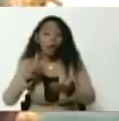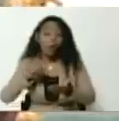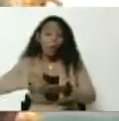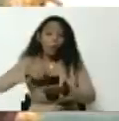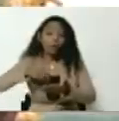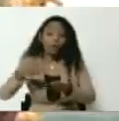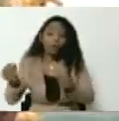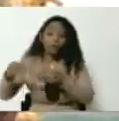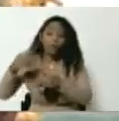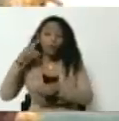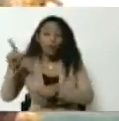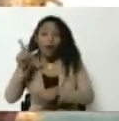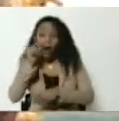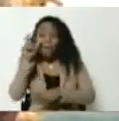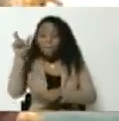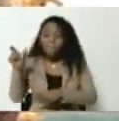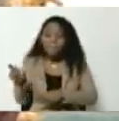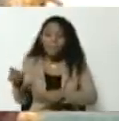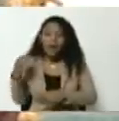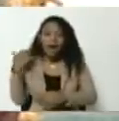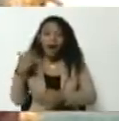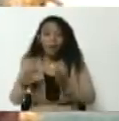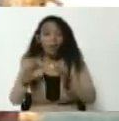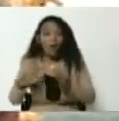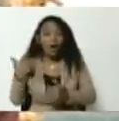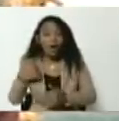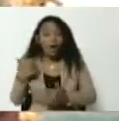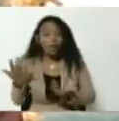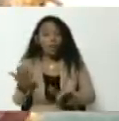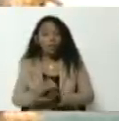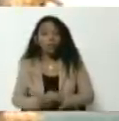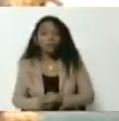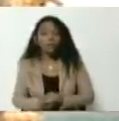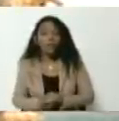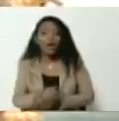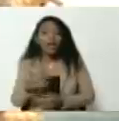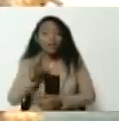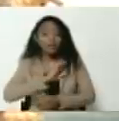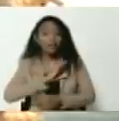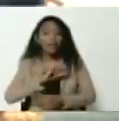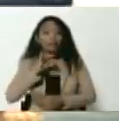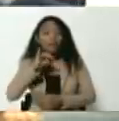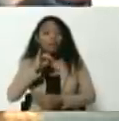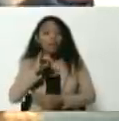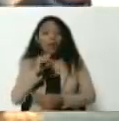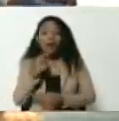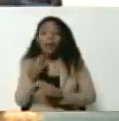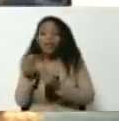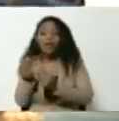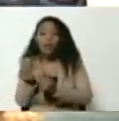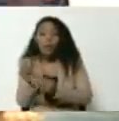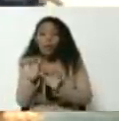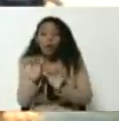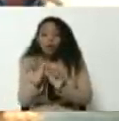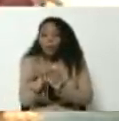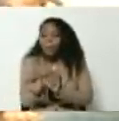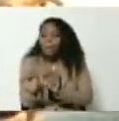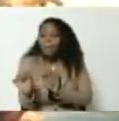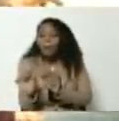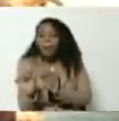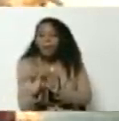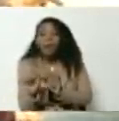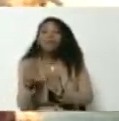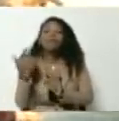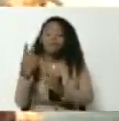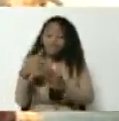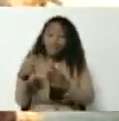a Javier Trocones. Por ejemplo, tenemos información de que a Rosales nada más le dieron unas migas de monómero. No, unas migas, son varios millones de